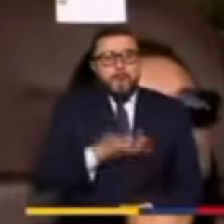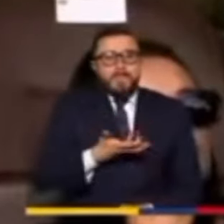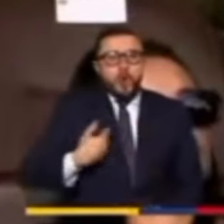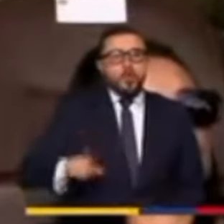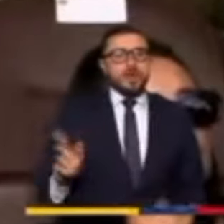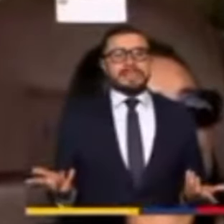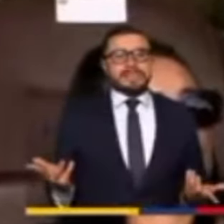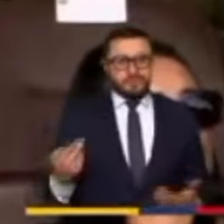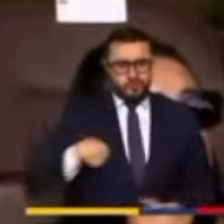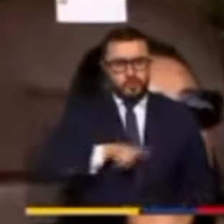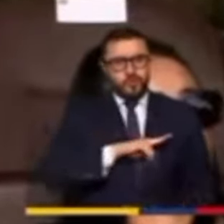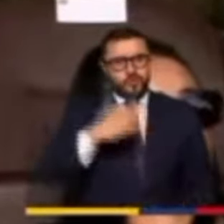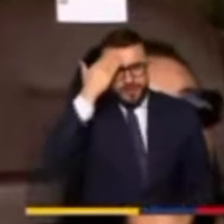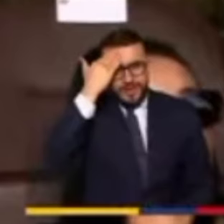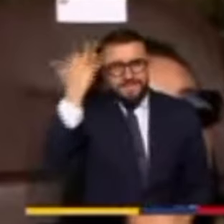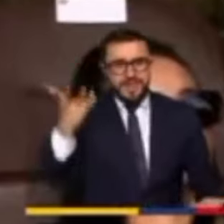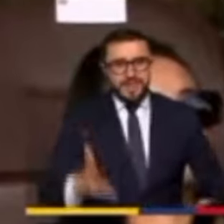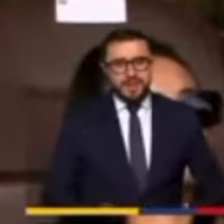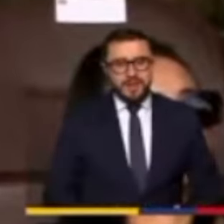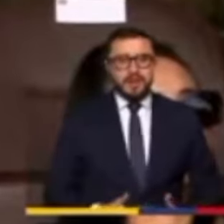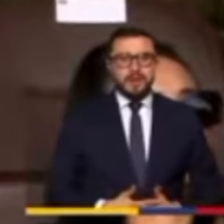bobos, de esto sabemos.